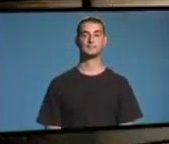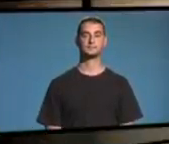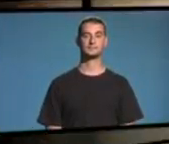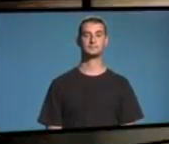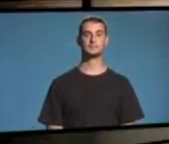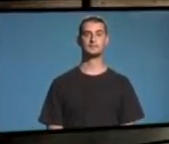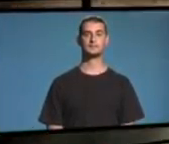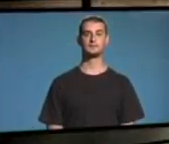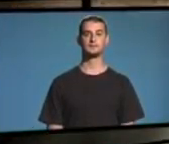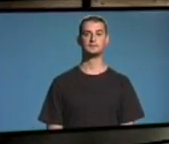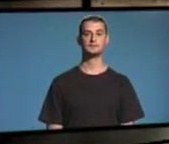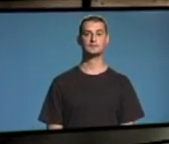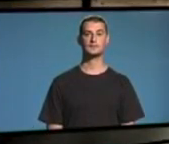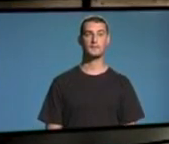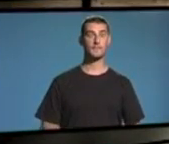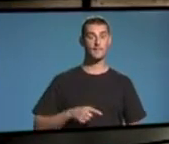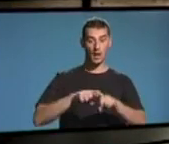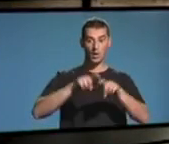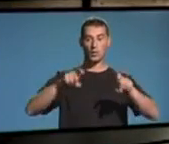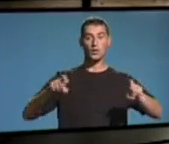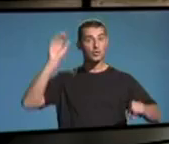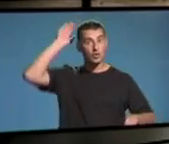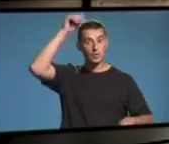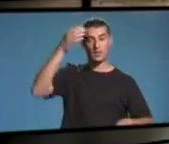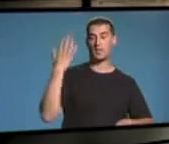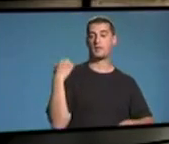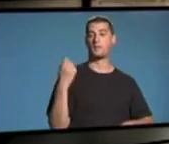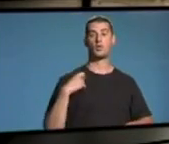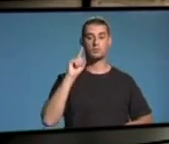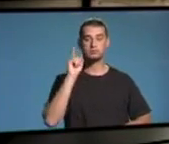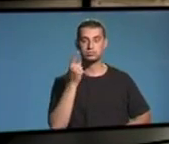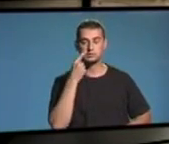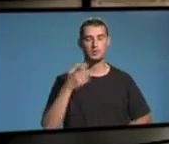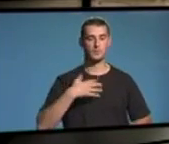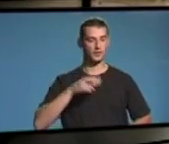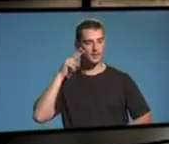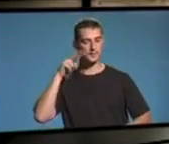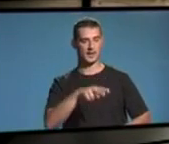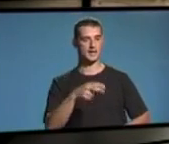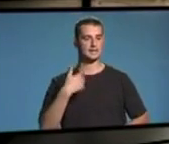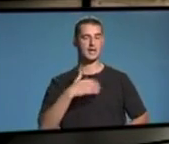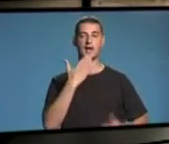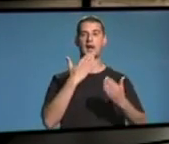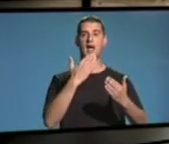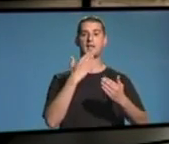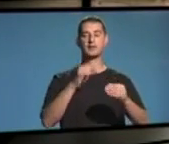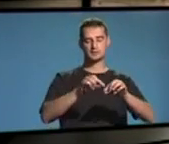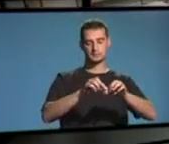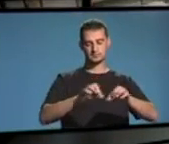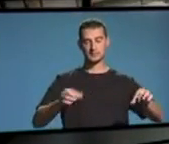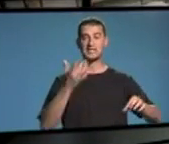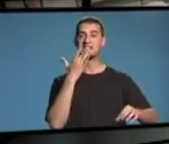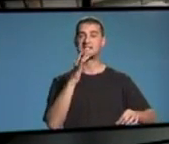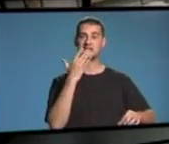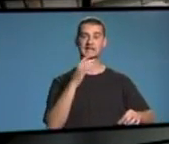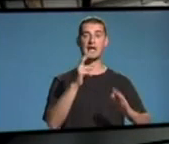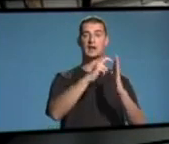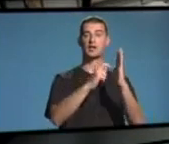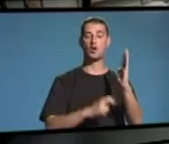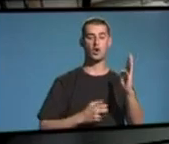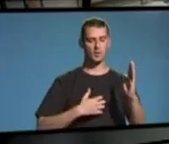A calidade tamén foi a marca dos diseñadores e artesans que participaron na segunda gala Lucus Moda. Ademais do éxito de público que